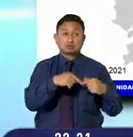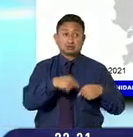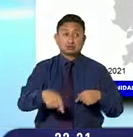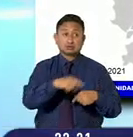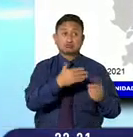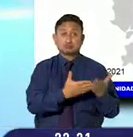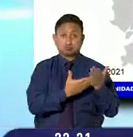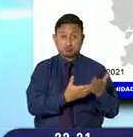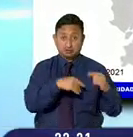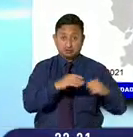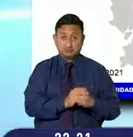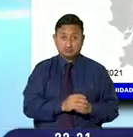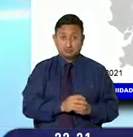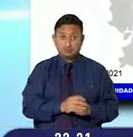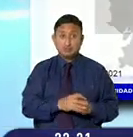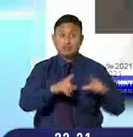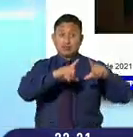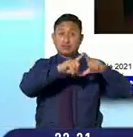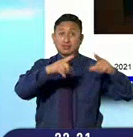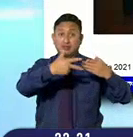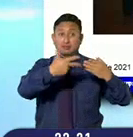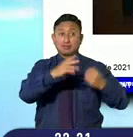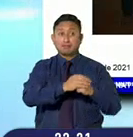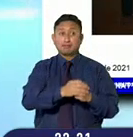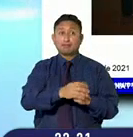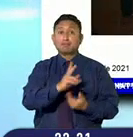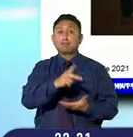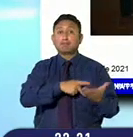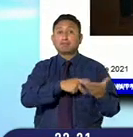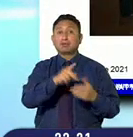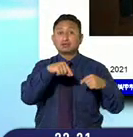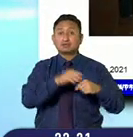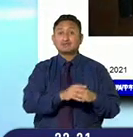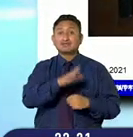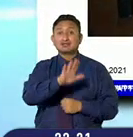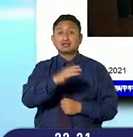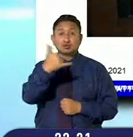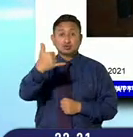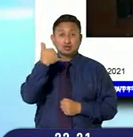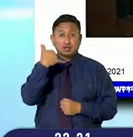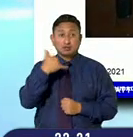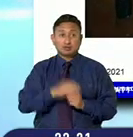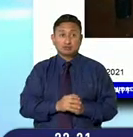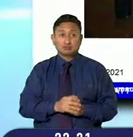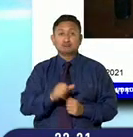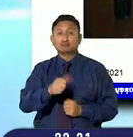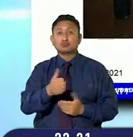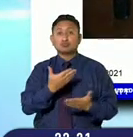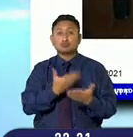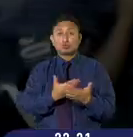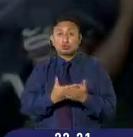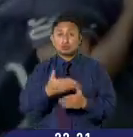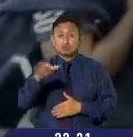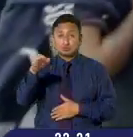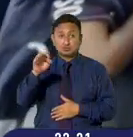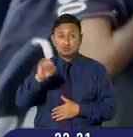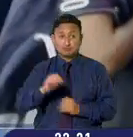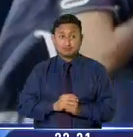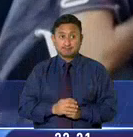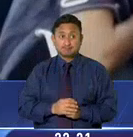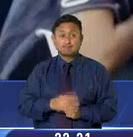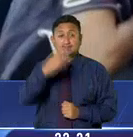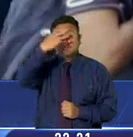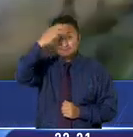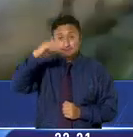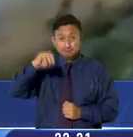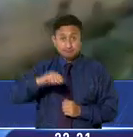el caso, letras de cambio, pagarés a la orden, 5 terminales móviles, entre otros documentos. El tráfico de migrantes